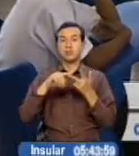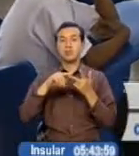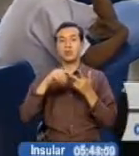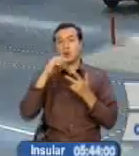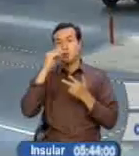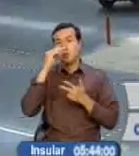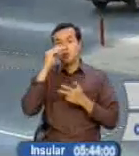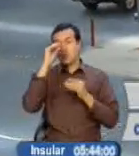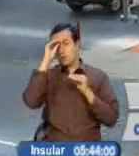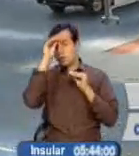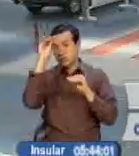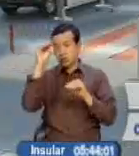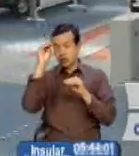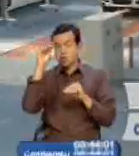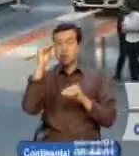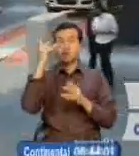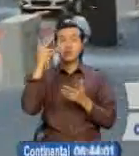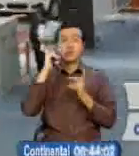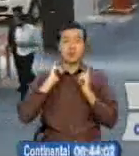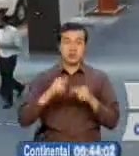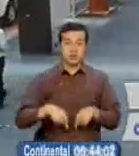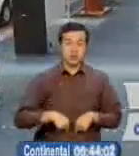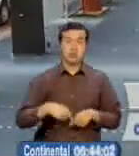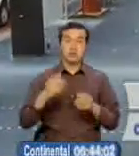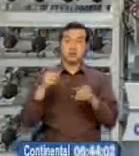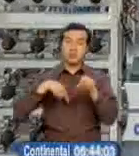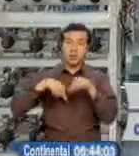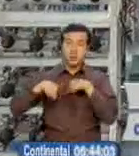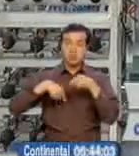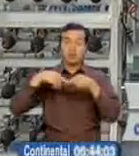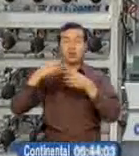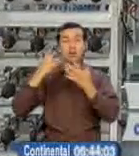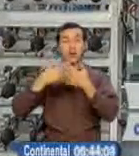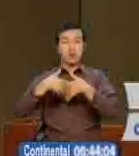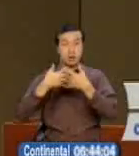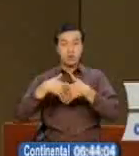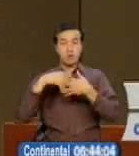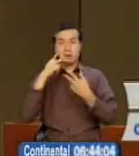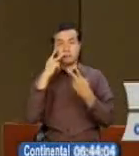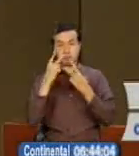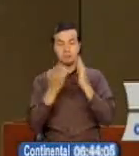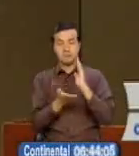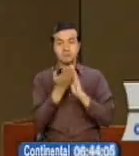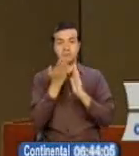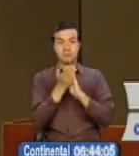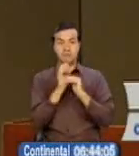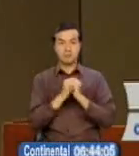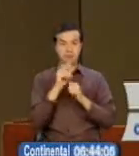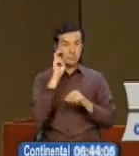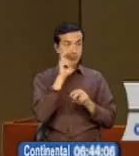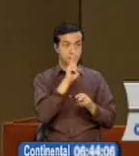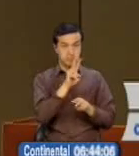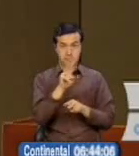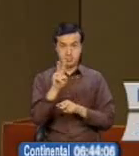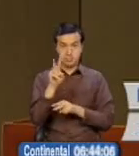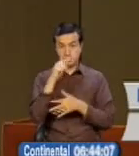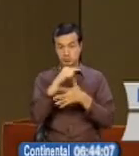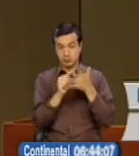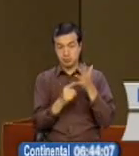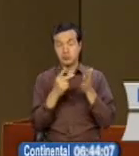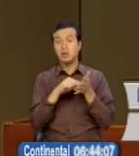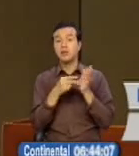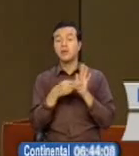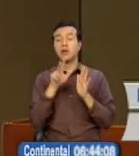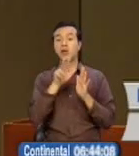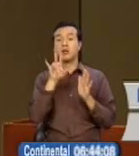sociales de salud, así como transporte y manufactura, reflejan lo expuesto, añadió. Estos sectores que ustedes ven representados en la lámina representan